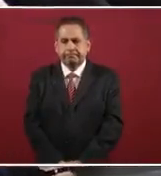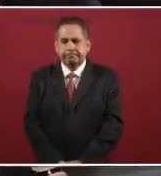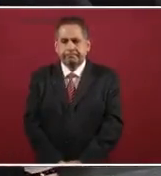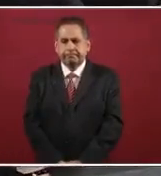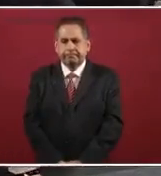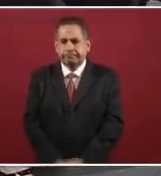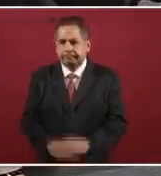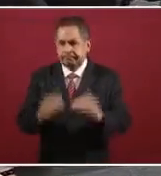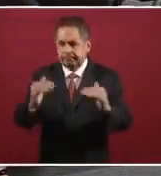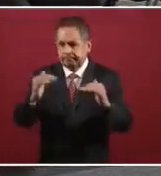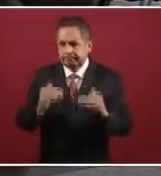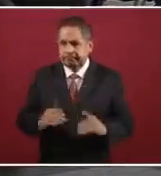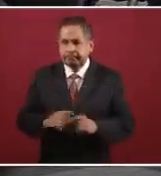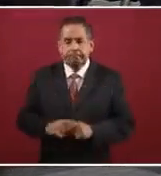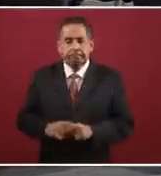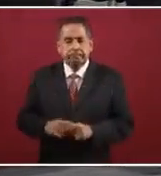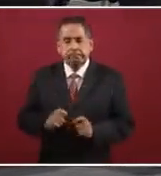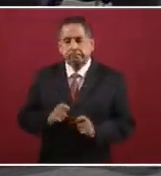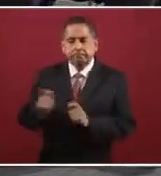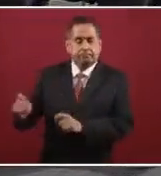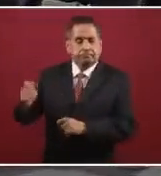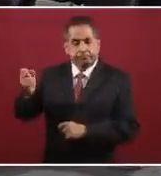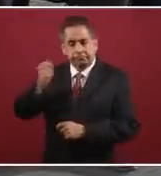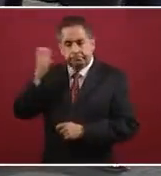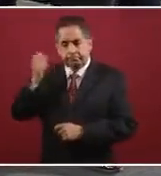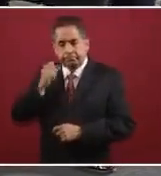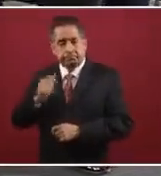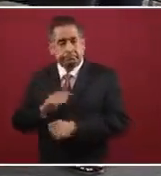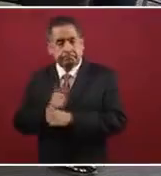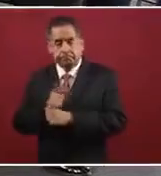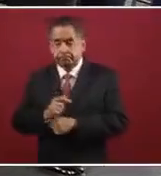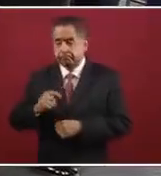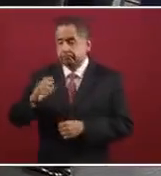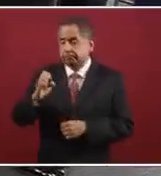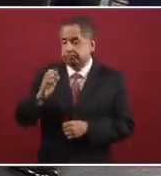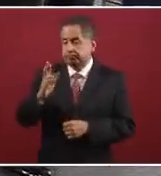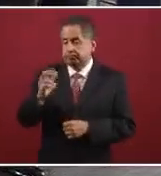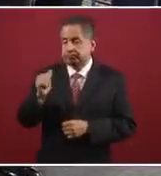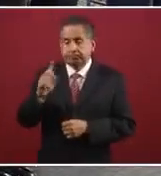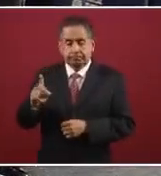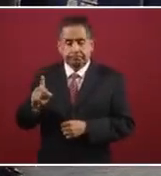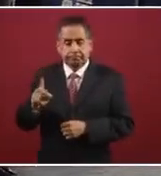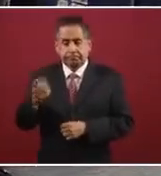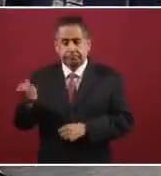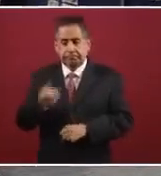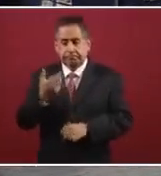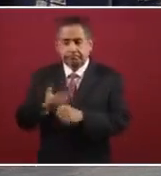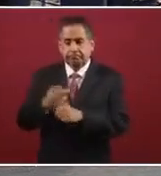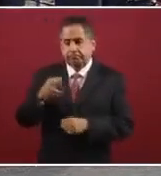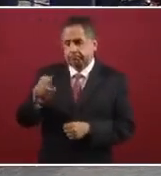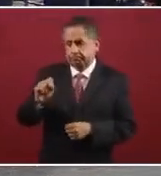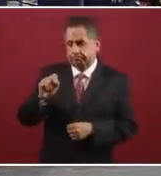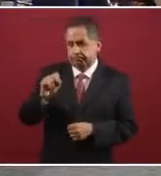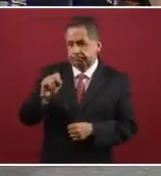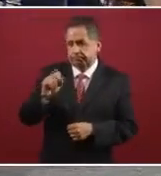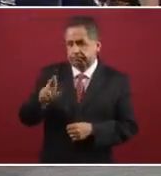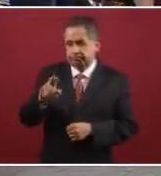A continuación, hace uso de la palabra el licenciado Marcelo Ebrard Casaubón, secretario de Relaciones